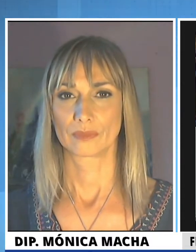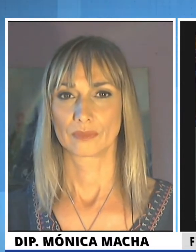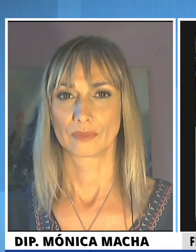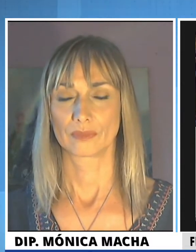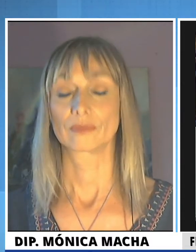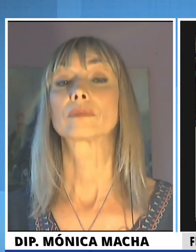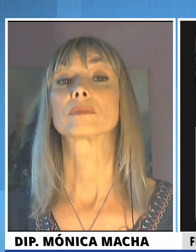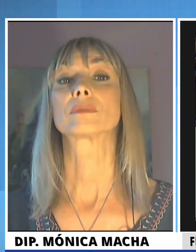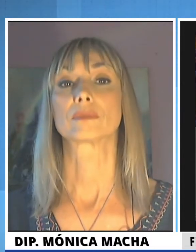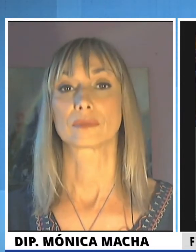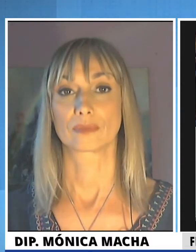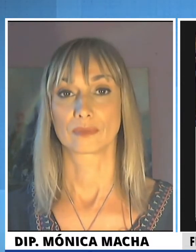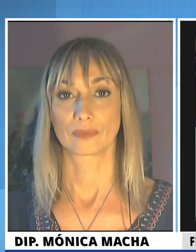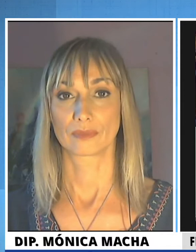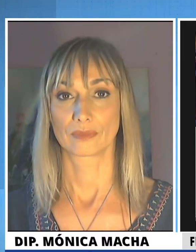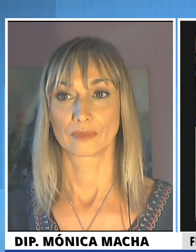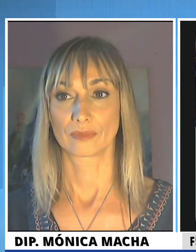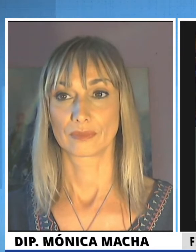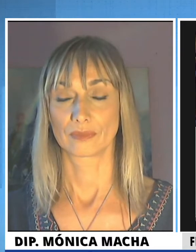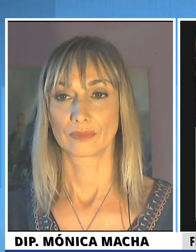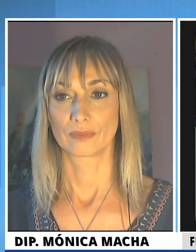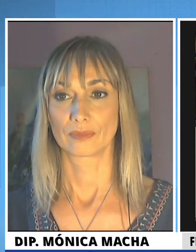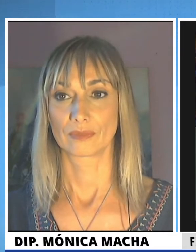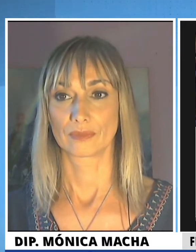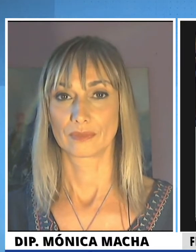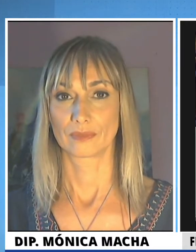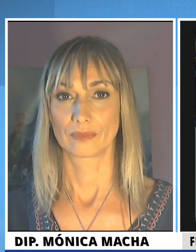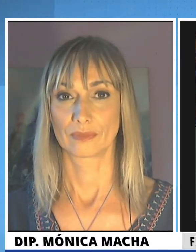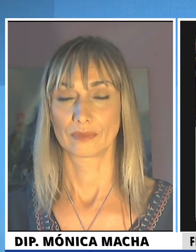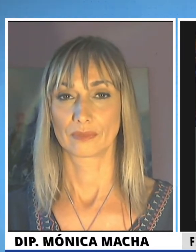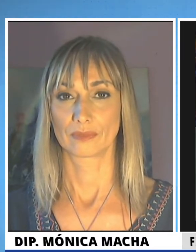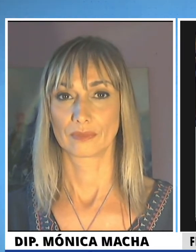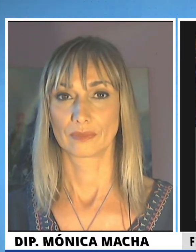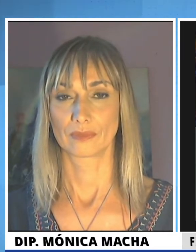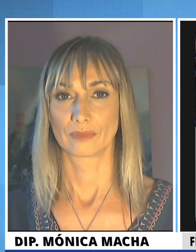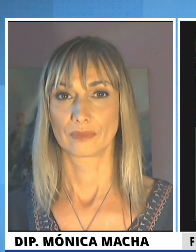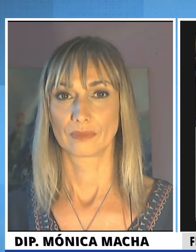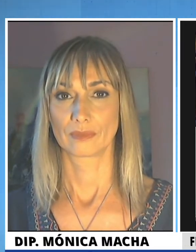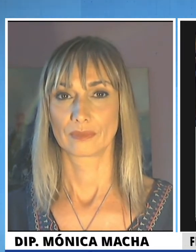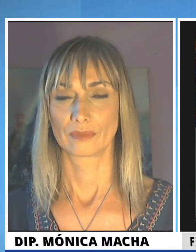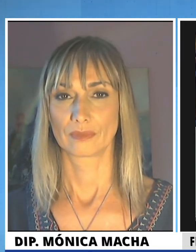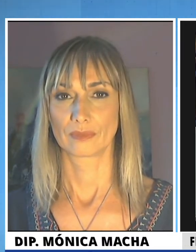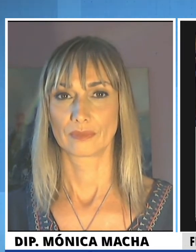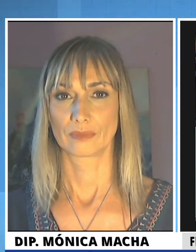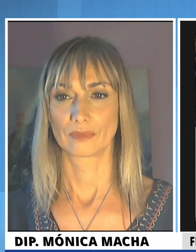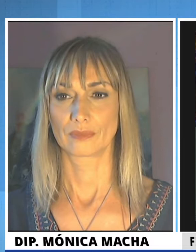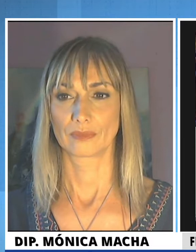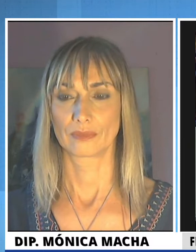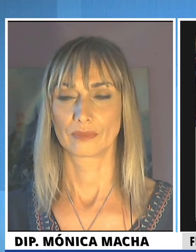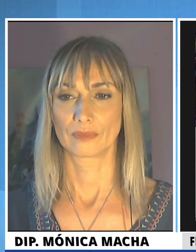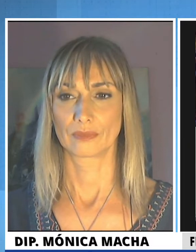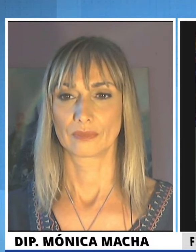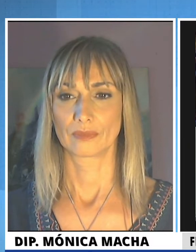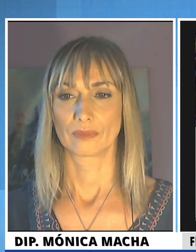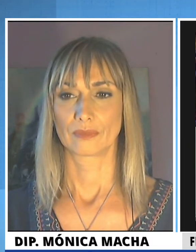sanitario, y como que nos entregamos, ¿no? Entonces también me parece que en esta etapa hay una mirada mucho más crítica sobre